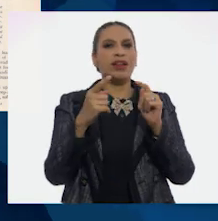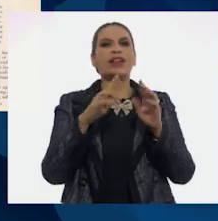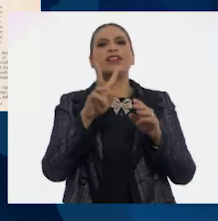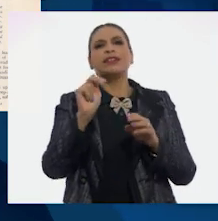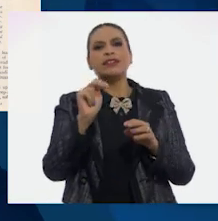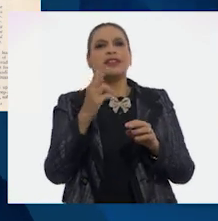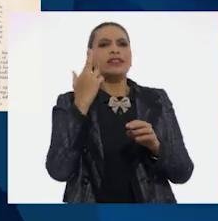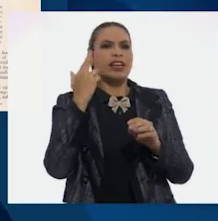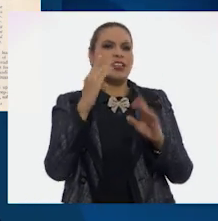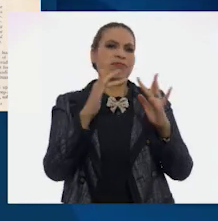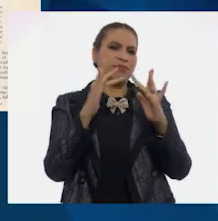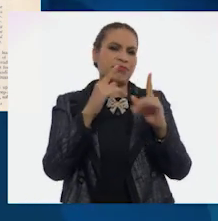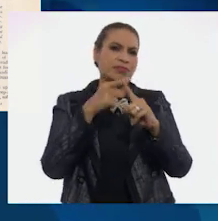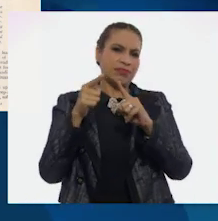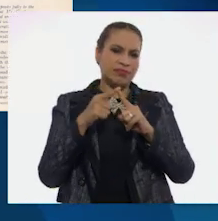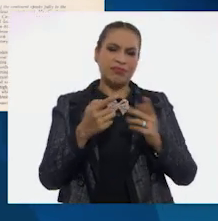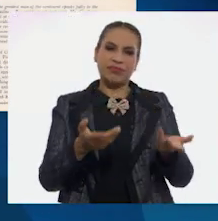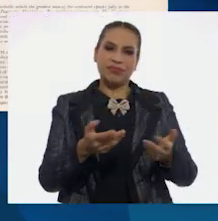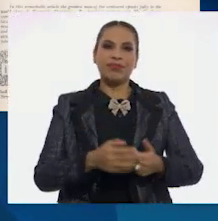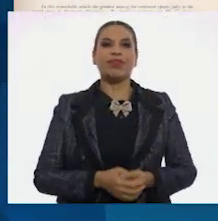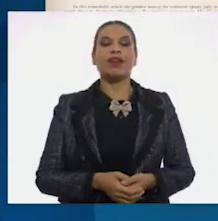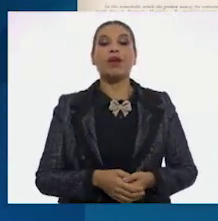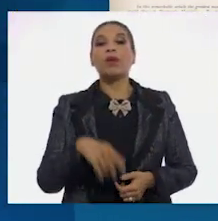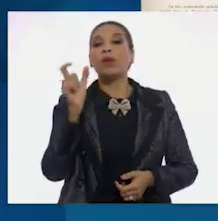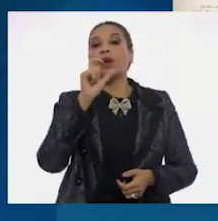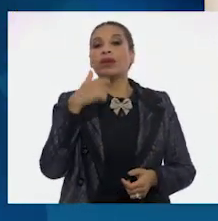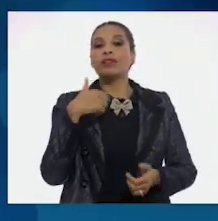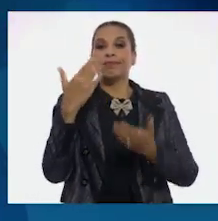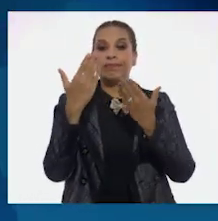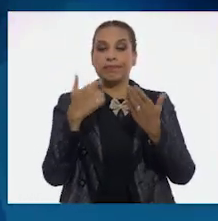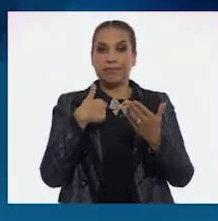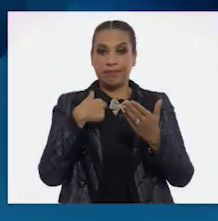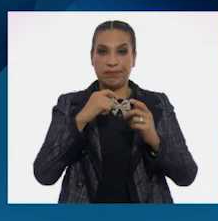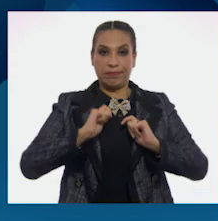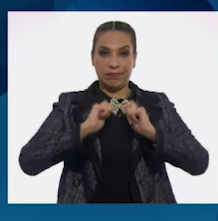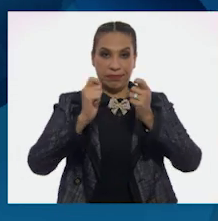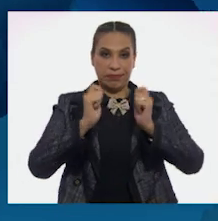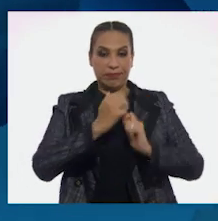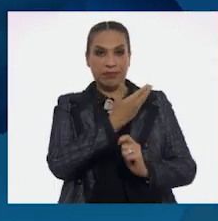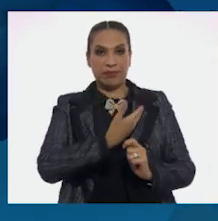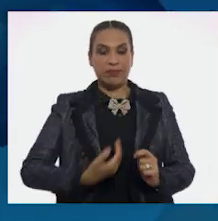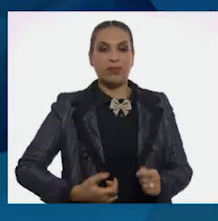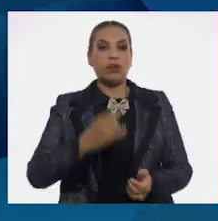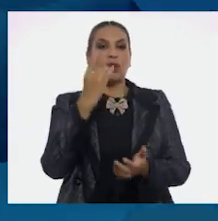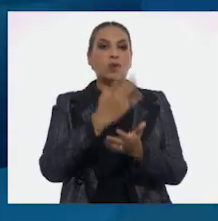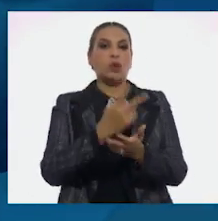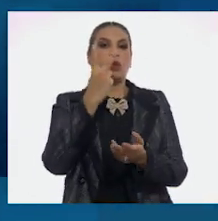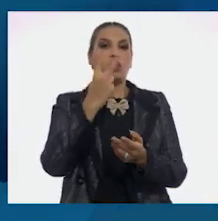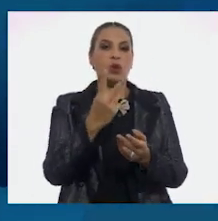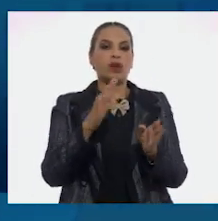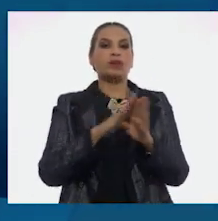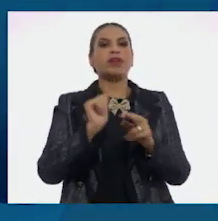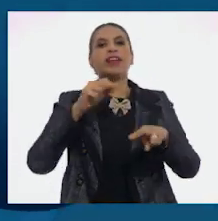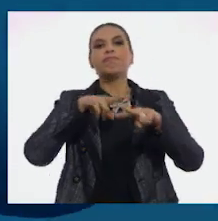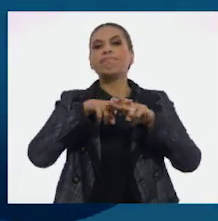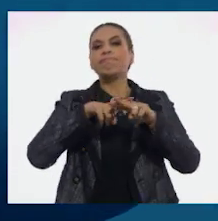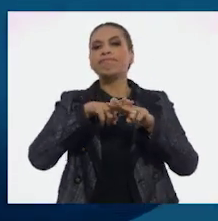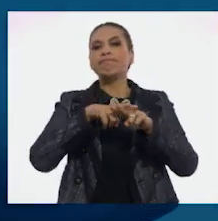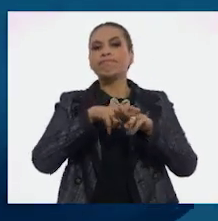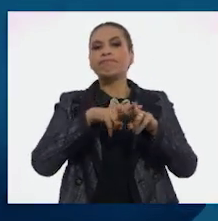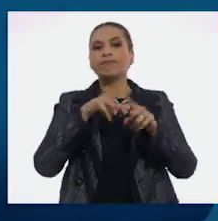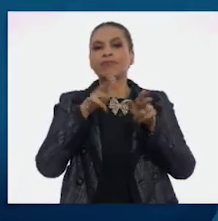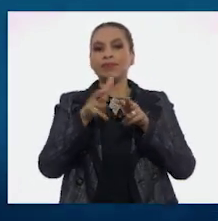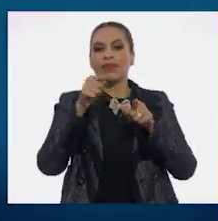telecomunicaciones? Claro que sí, maestra. Cuando llegué a presidente, había únicamente 2 líneas pequeñas de ferrocarril. Una